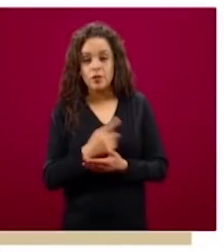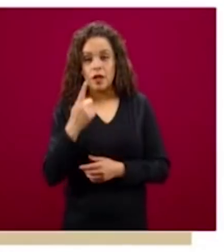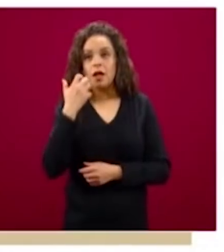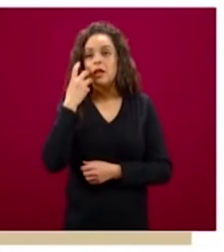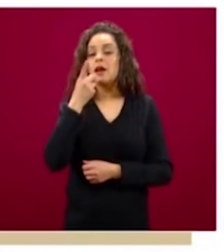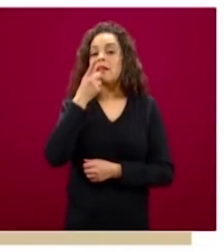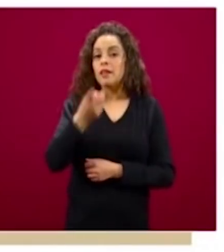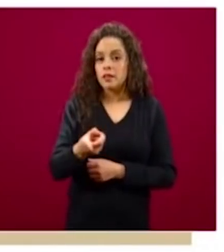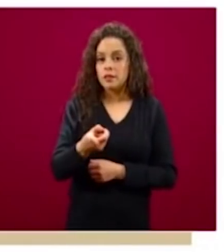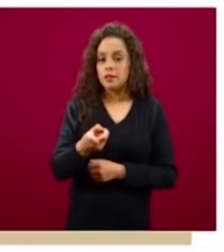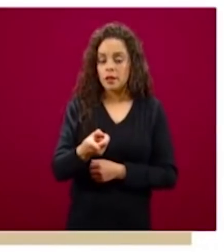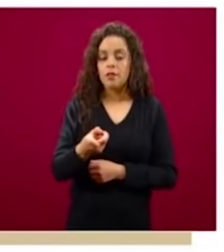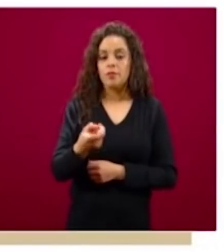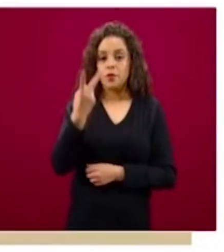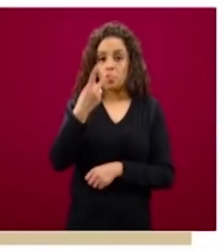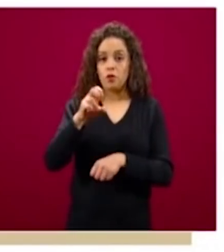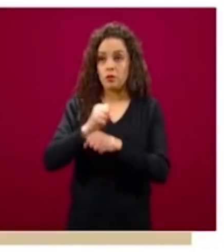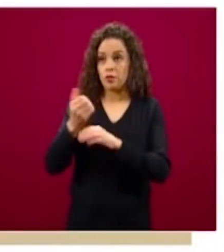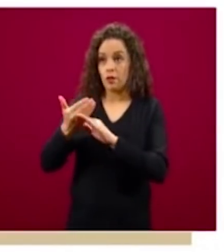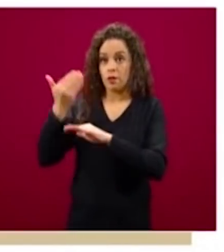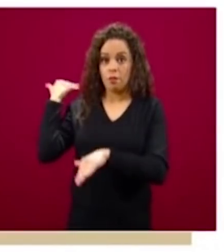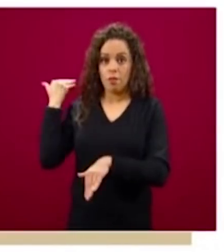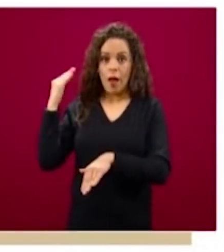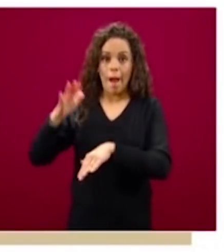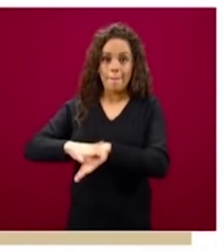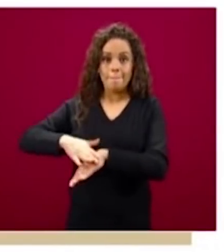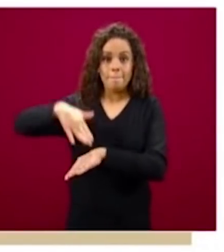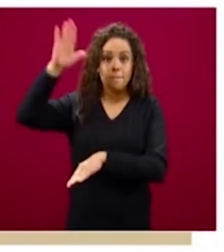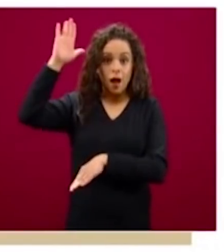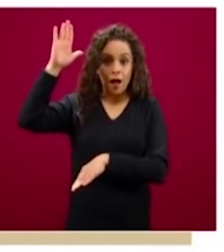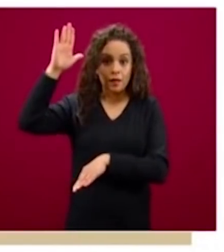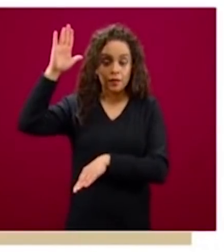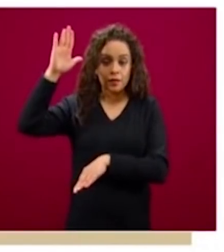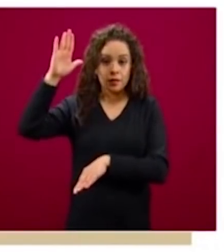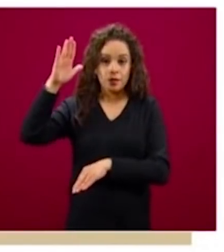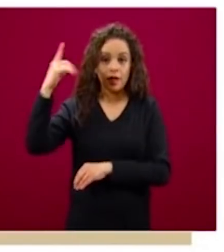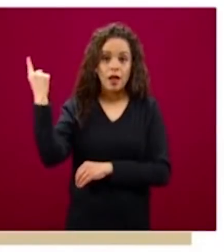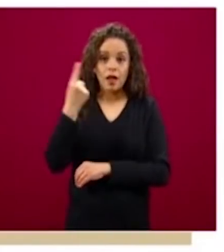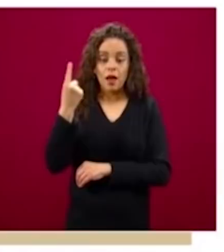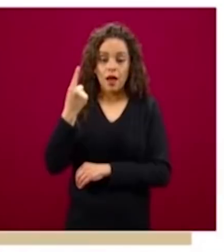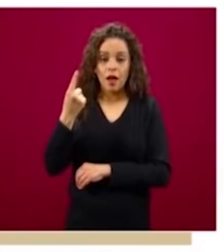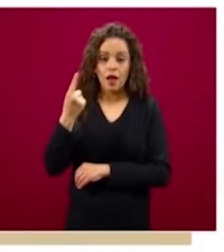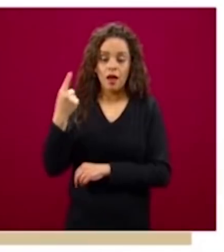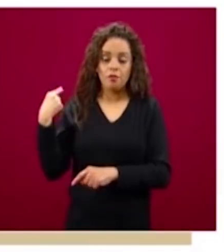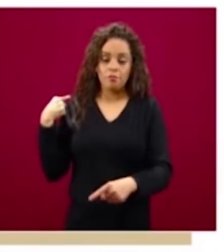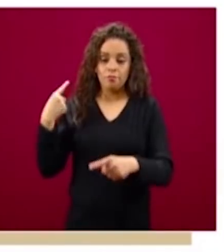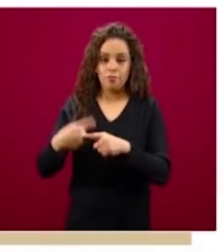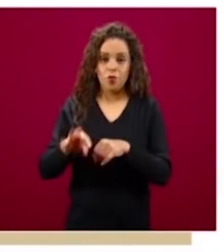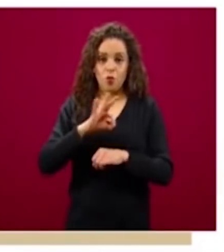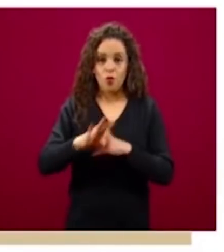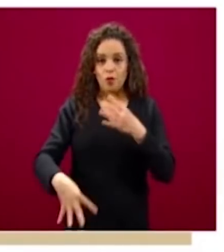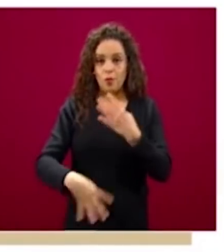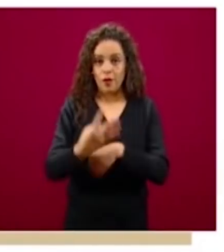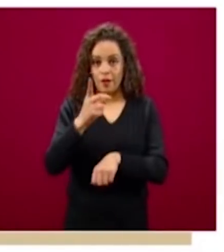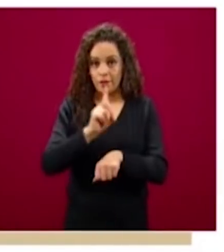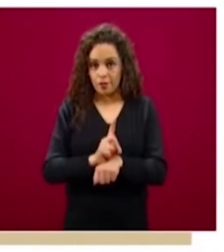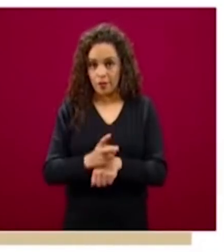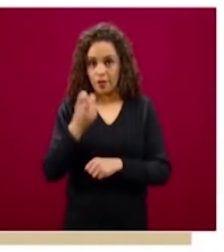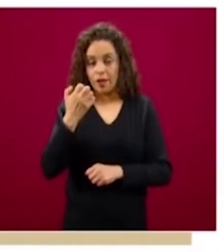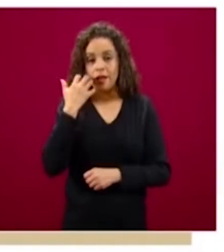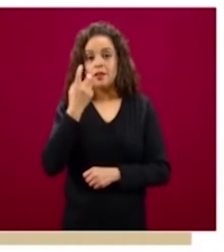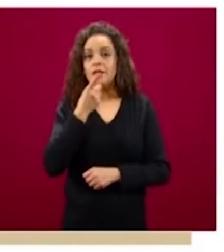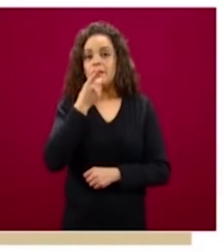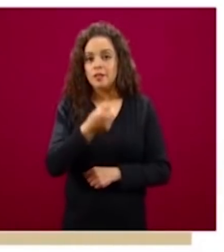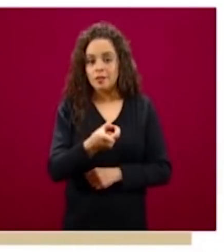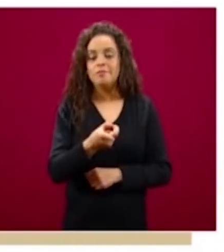de incidencia de hace 2 semanas era mayor que la que tenemos en los últimos 14 días, y eso estaría representando